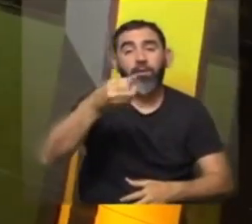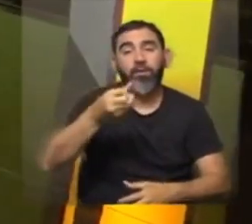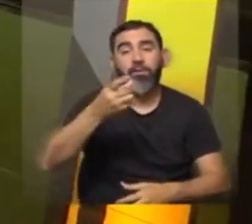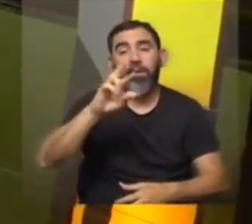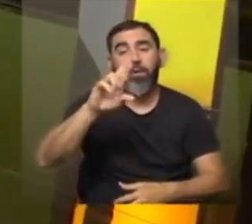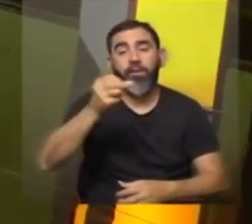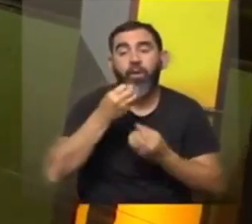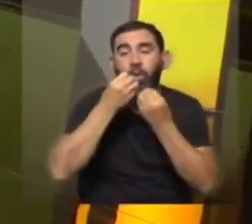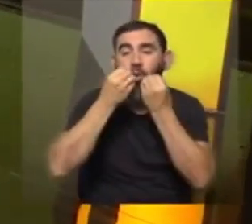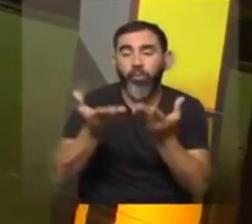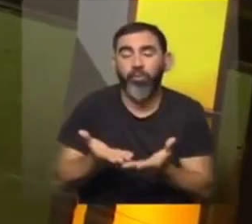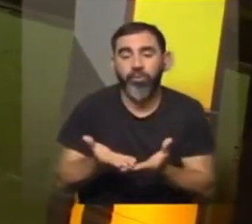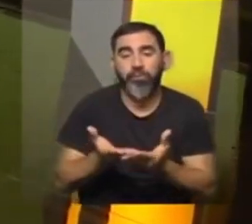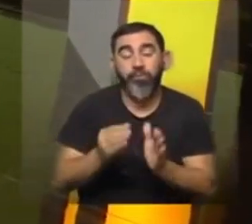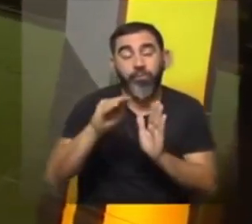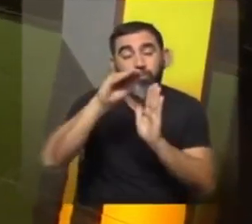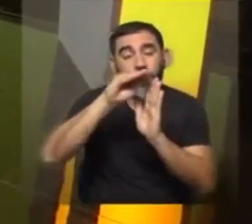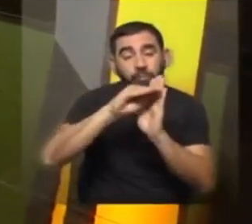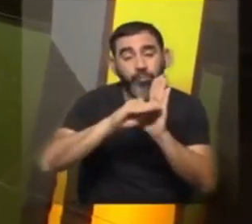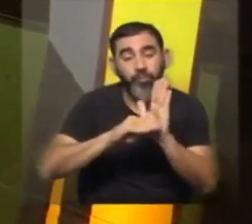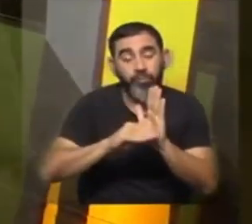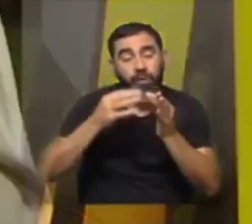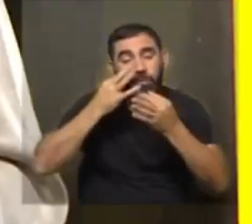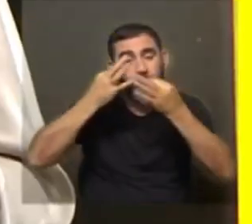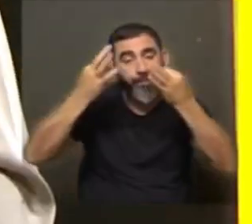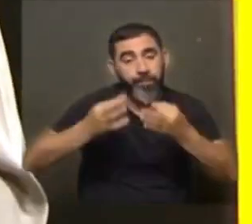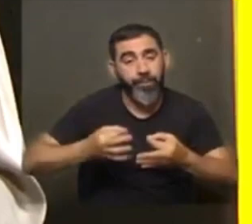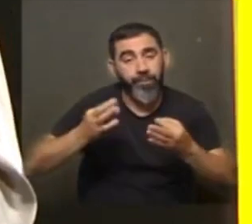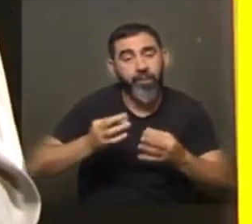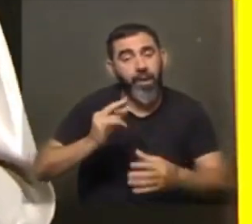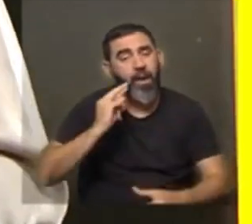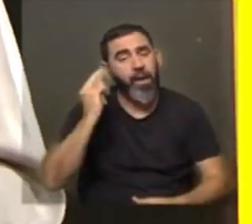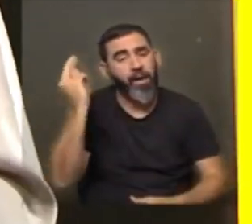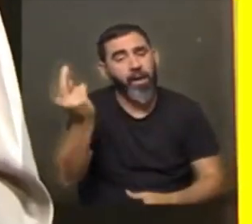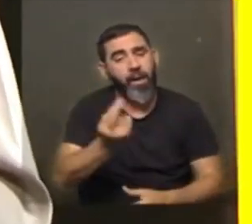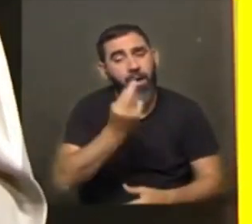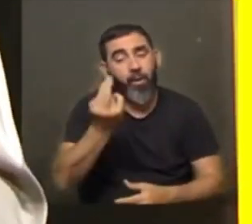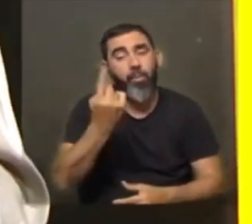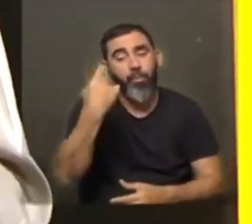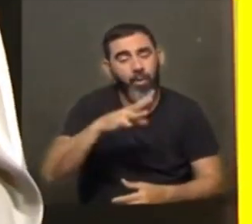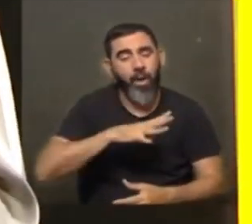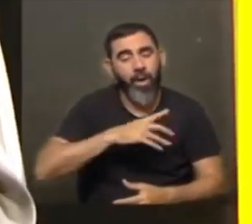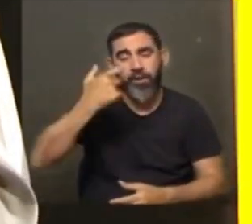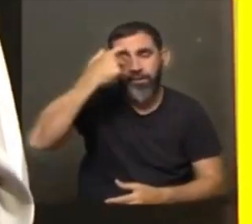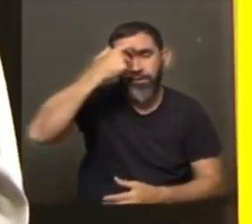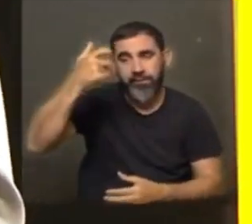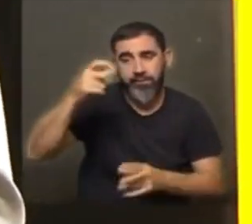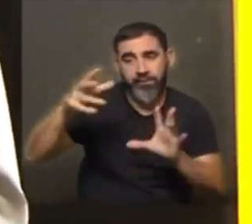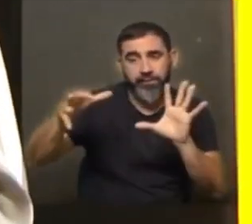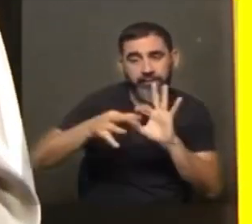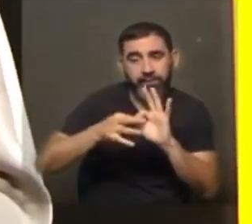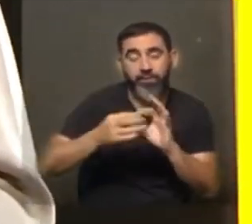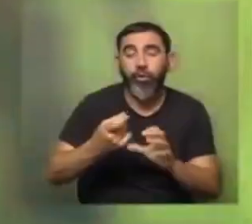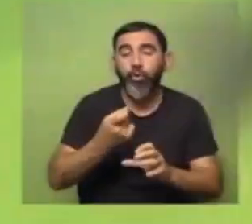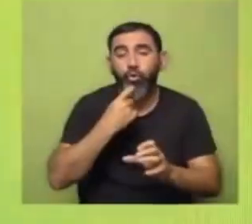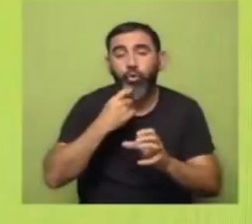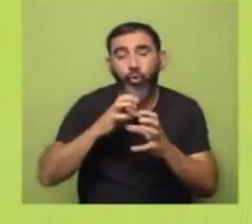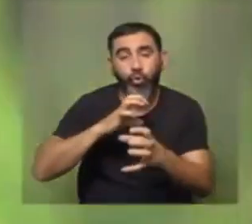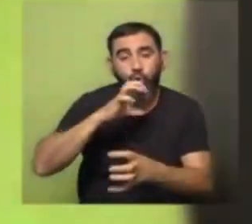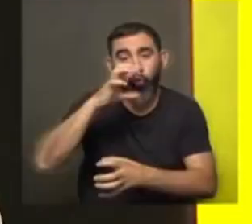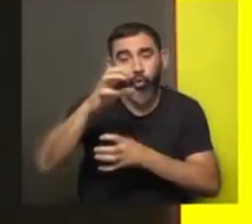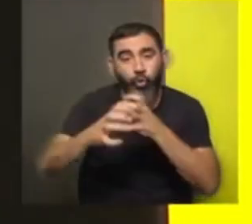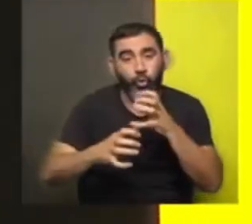Gustavo? Seguimos en este programa tan especial que puede parecer raro, pero hay mucha ciencia vinculada al color rojo.